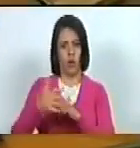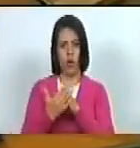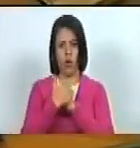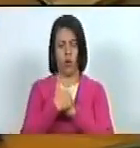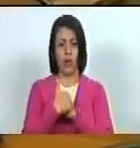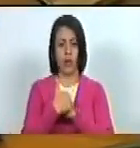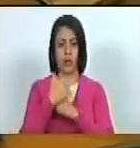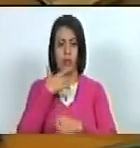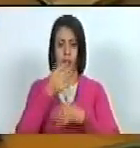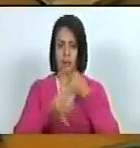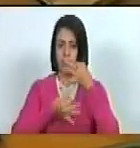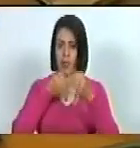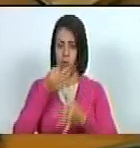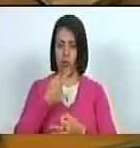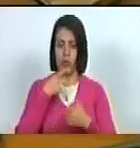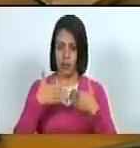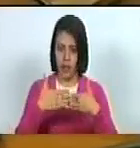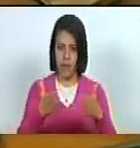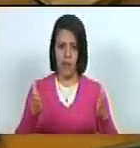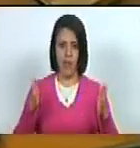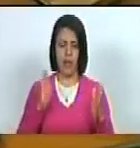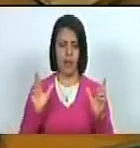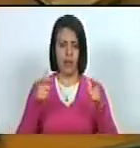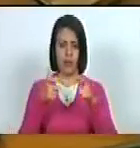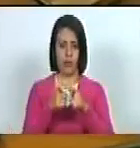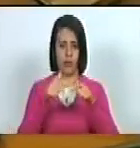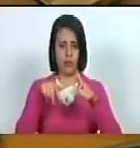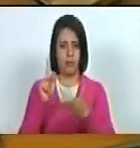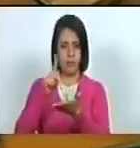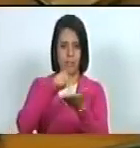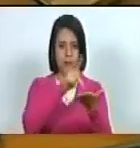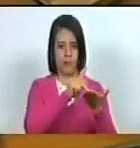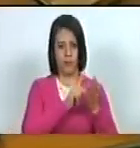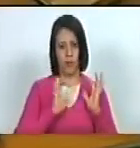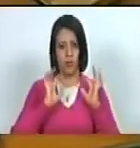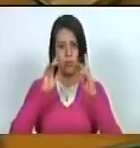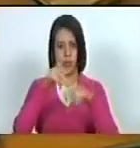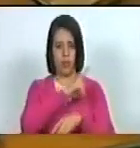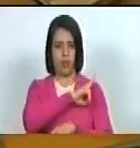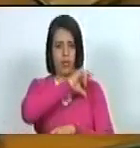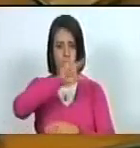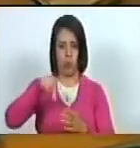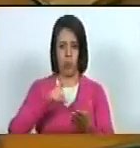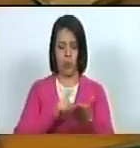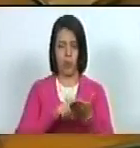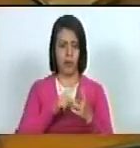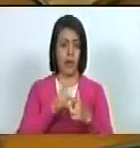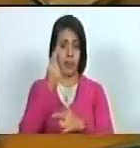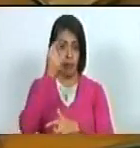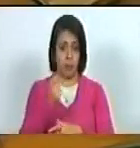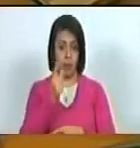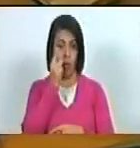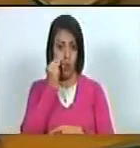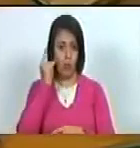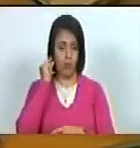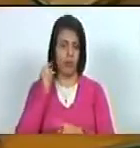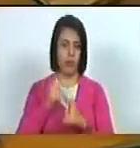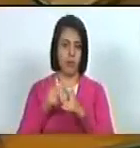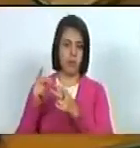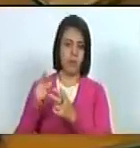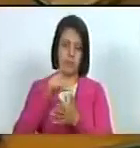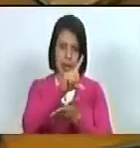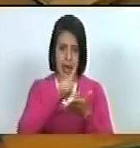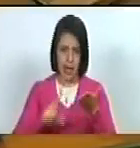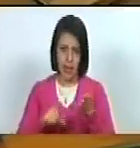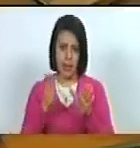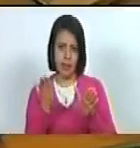Rodríguez Gómez, declaró abierta la sesión ordinaria con la asistencia de la Junta Directiva en Pleno, las diputadas y los diputados indicados en